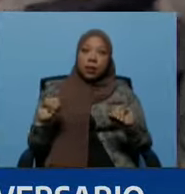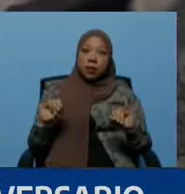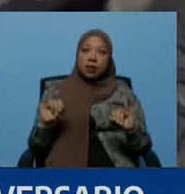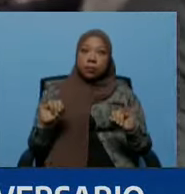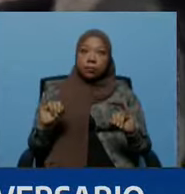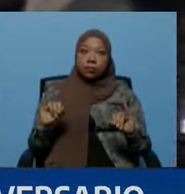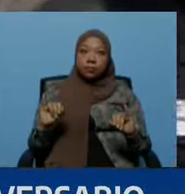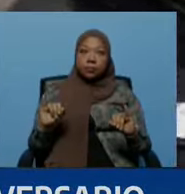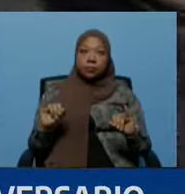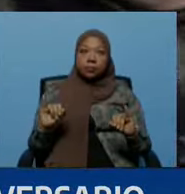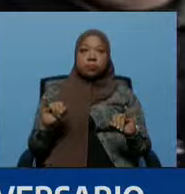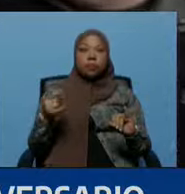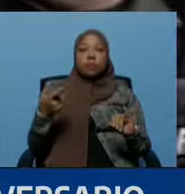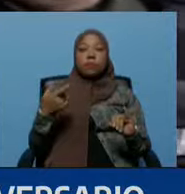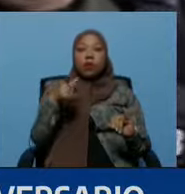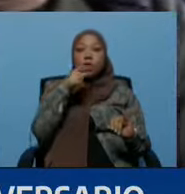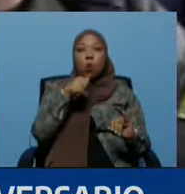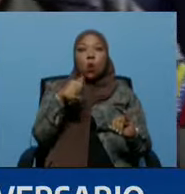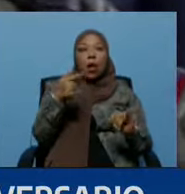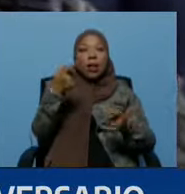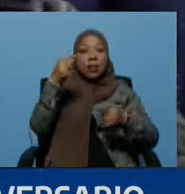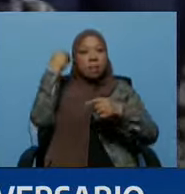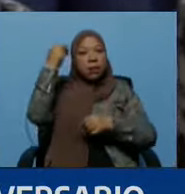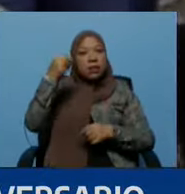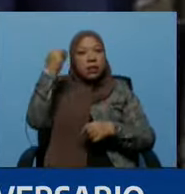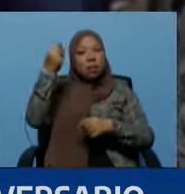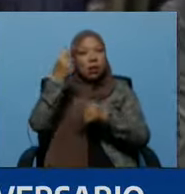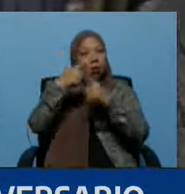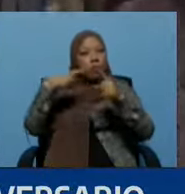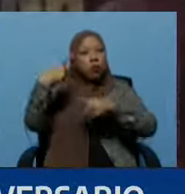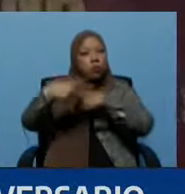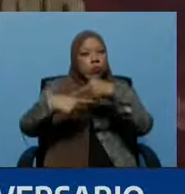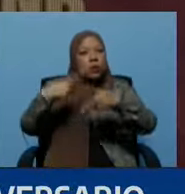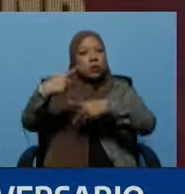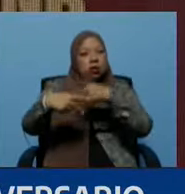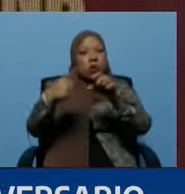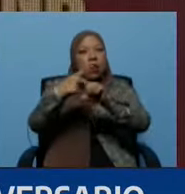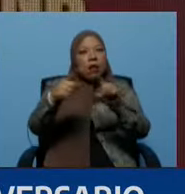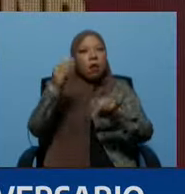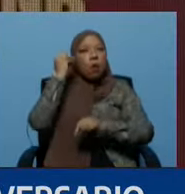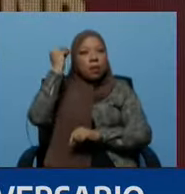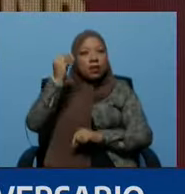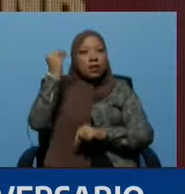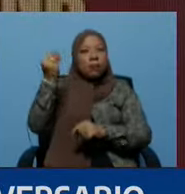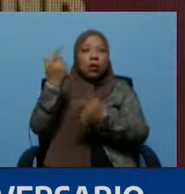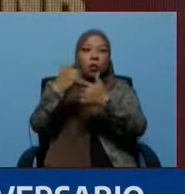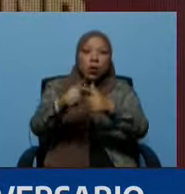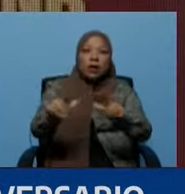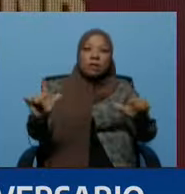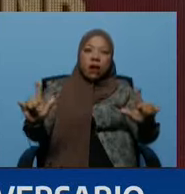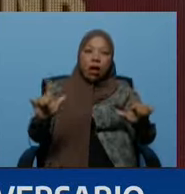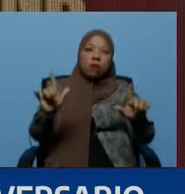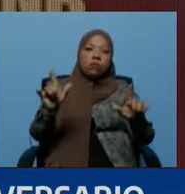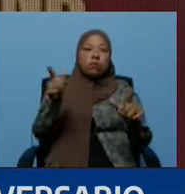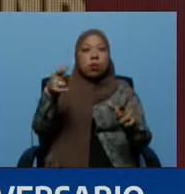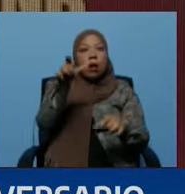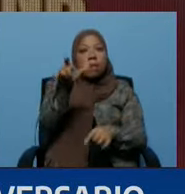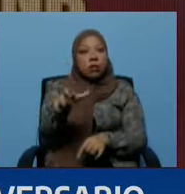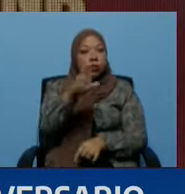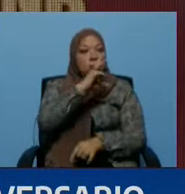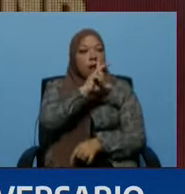independentista, de descolonización, un proceso de liberación. Señores